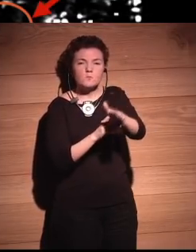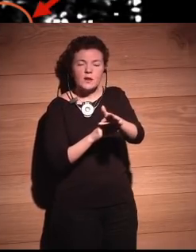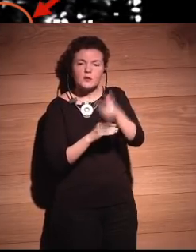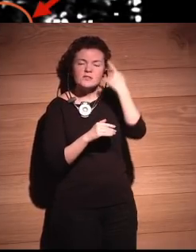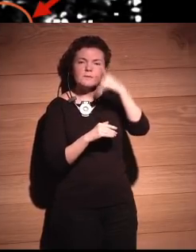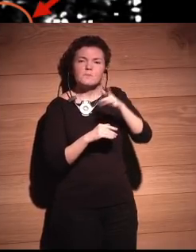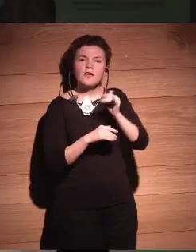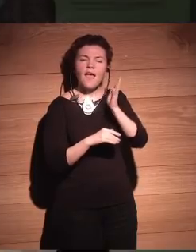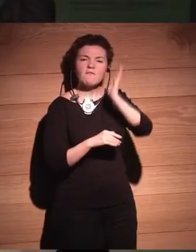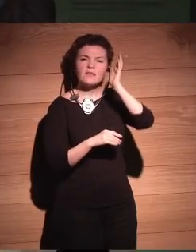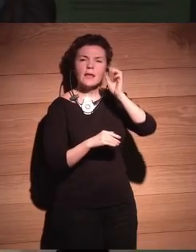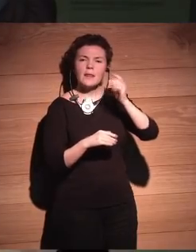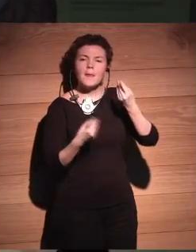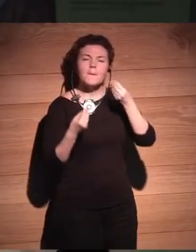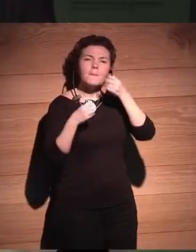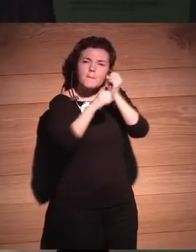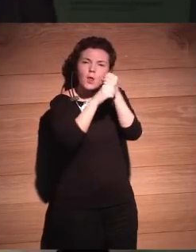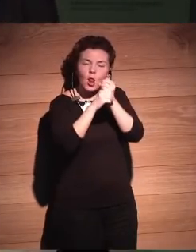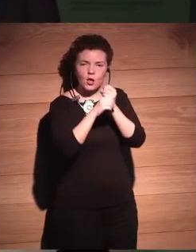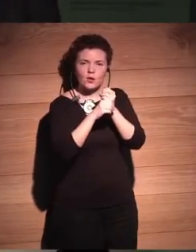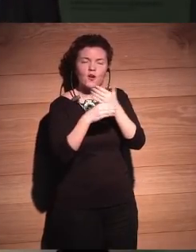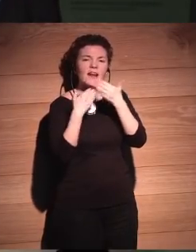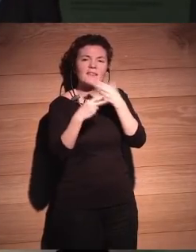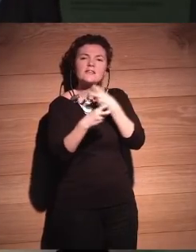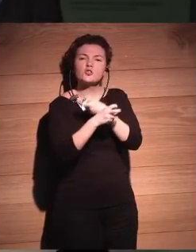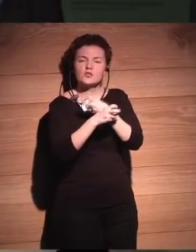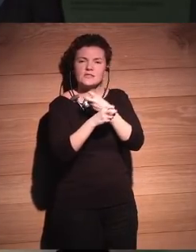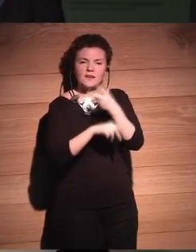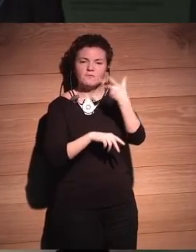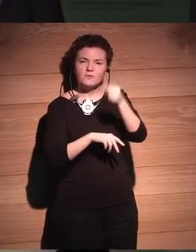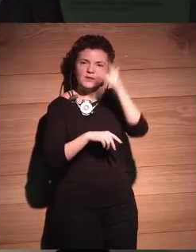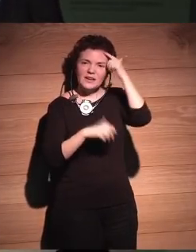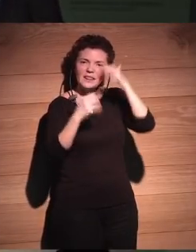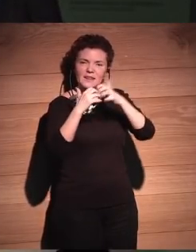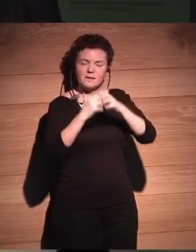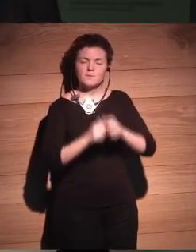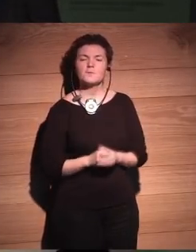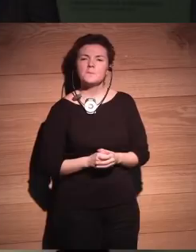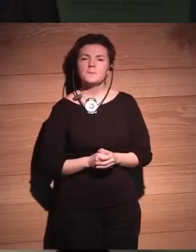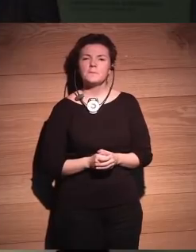biológico de esta inmunotoxina.